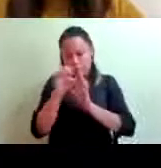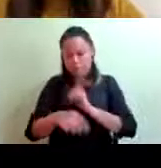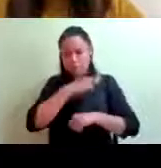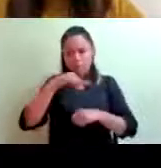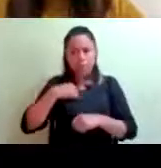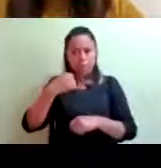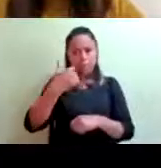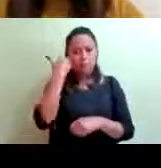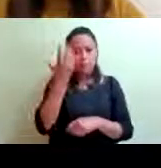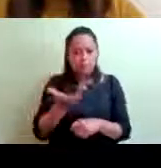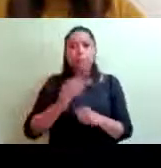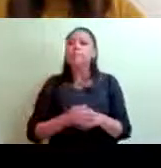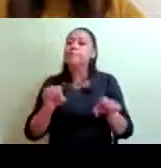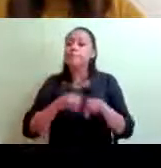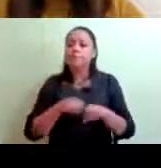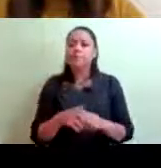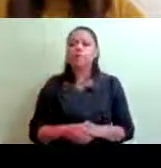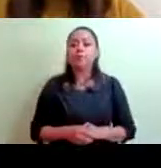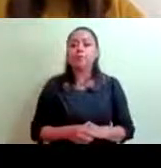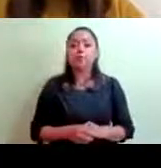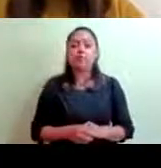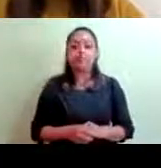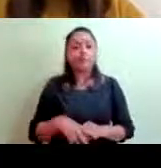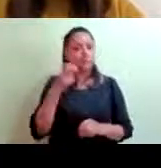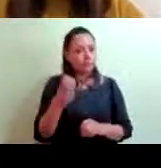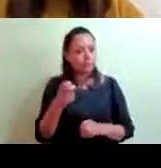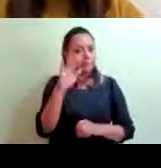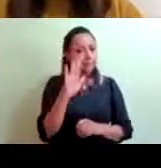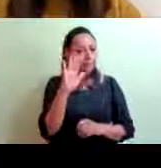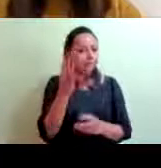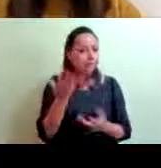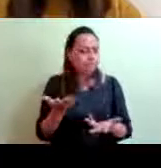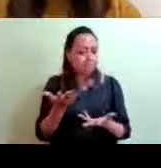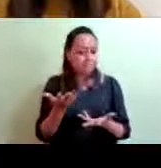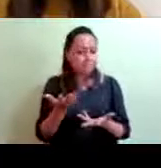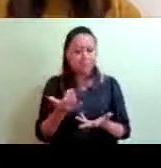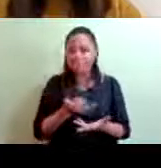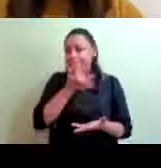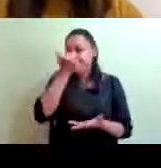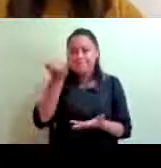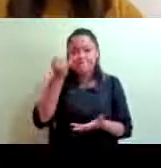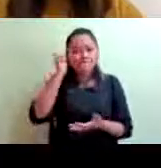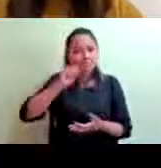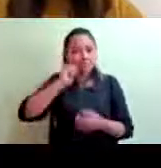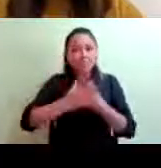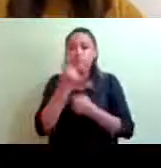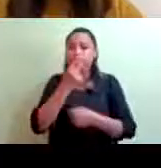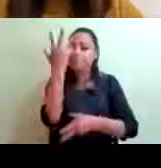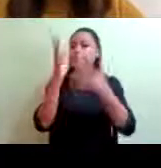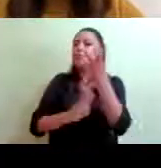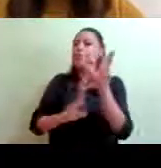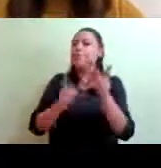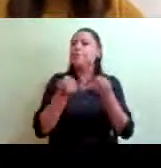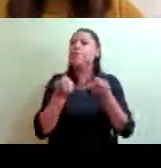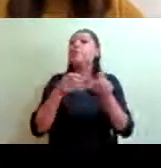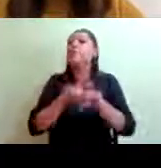tocarlo, lo cual desde mi punto de vista es una cuestión completamente errada, porque el bosque se tiene que manejar. Y la